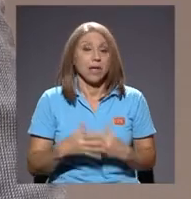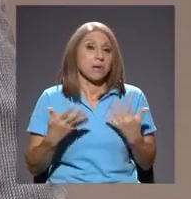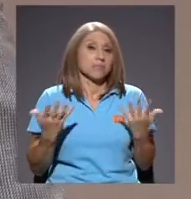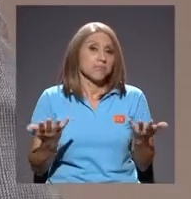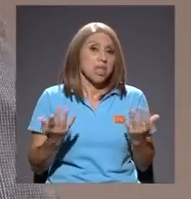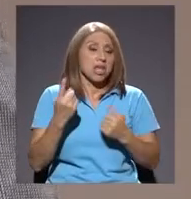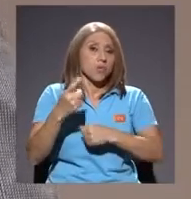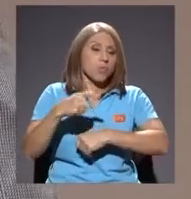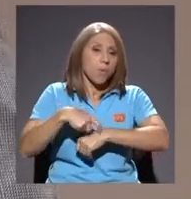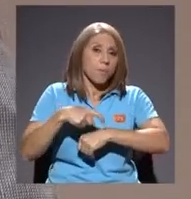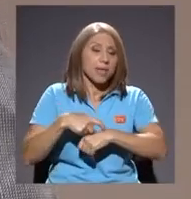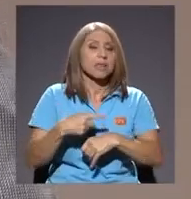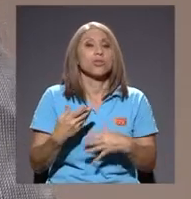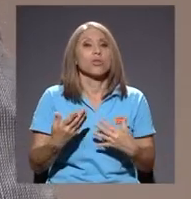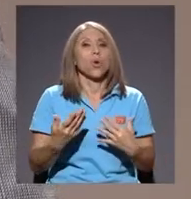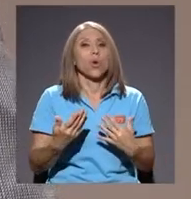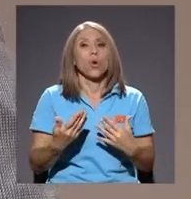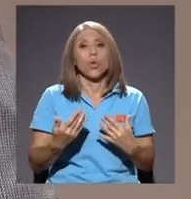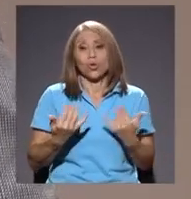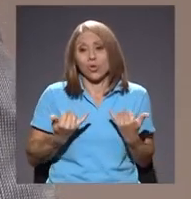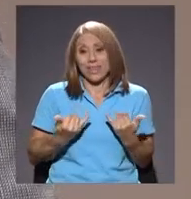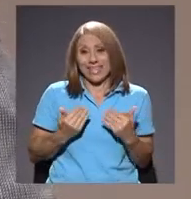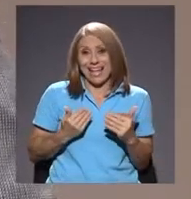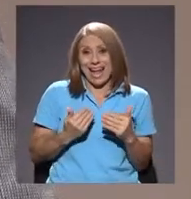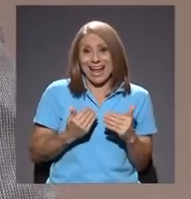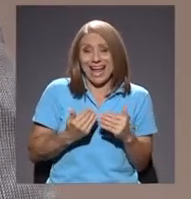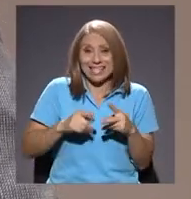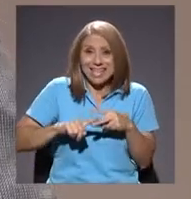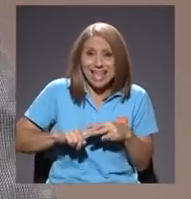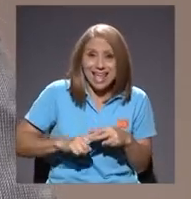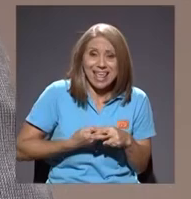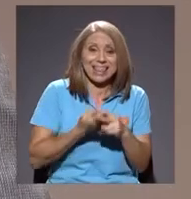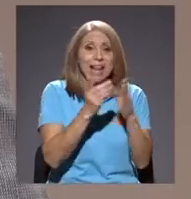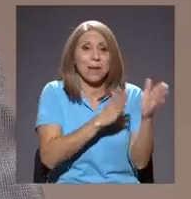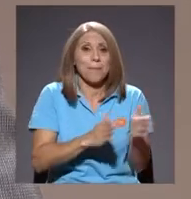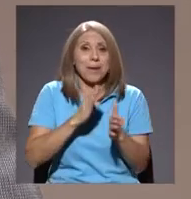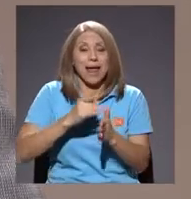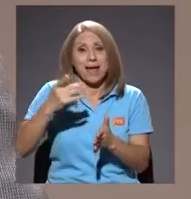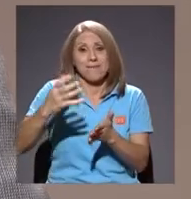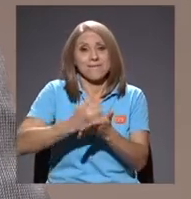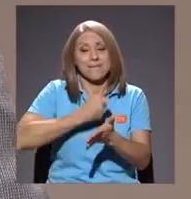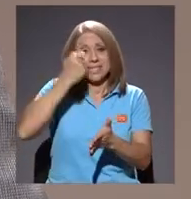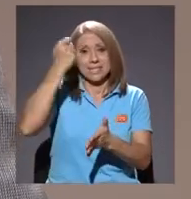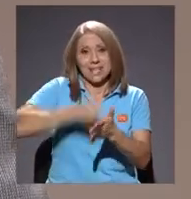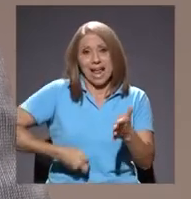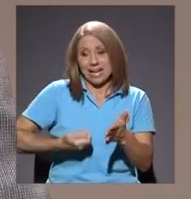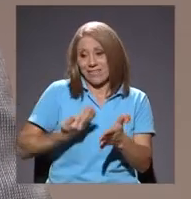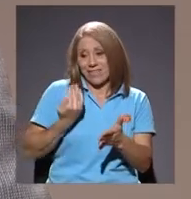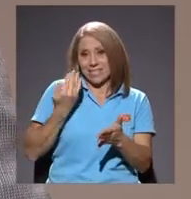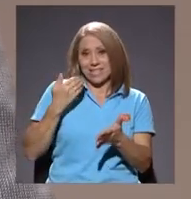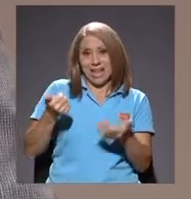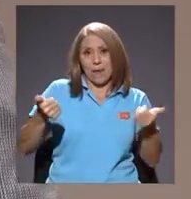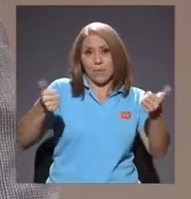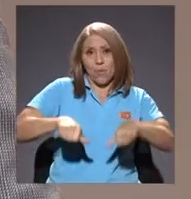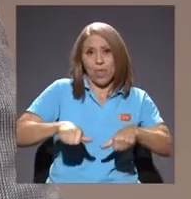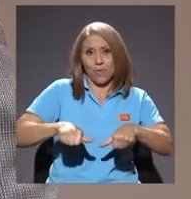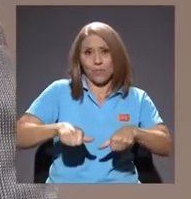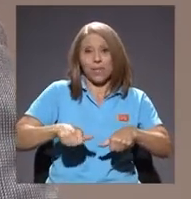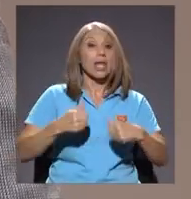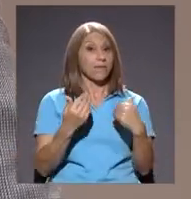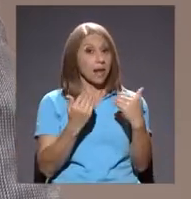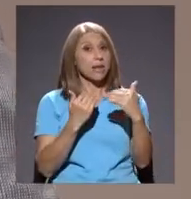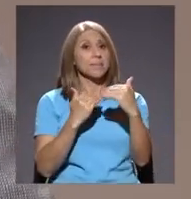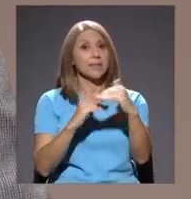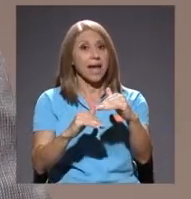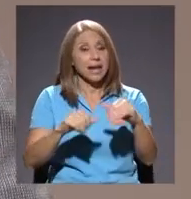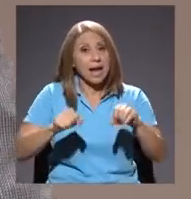momento a dónde va a entrar en vigencia el plan fiscal recién aprobado con limitar la capacidad de consumo de los costarricenses